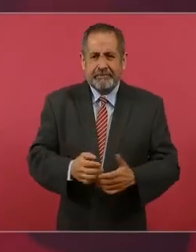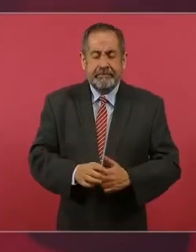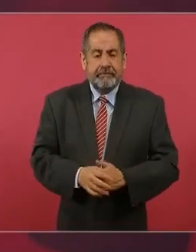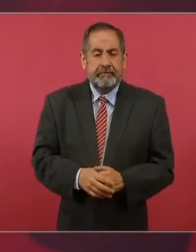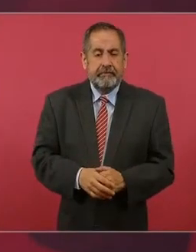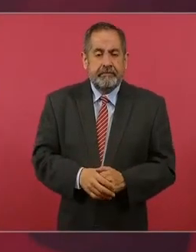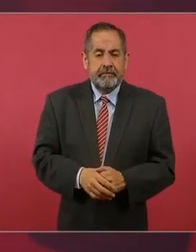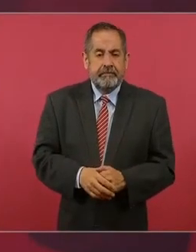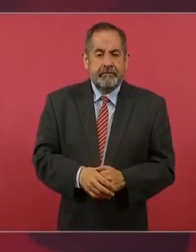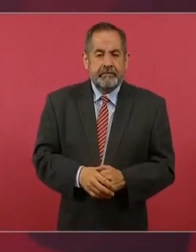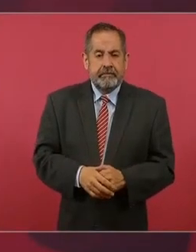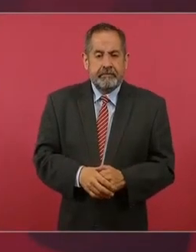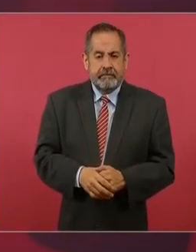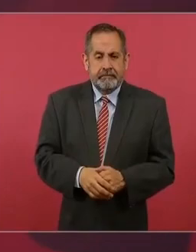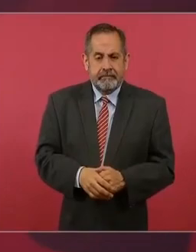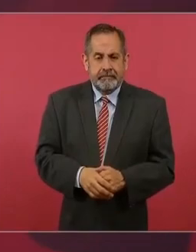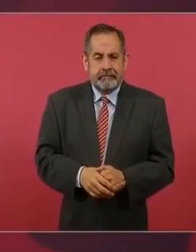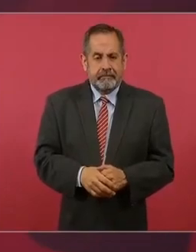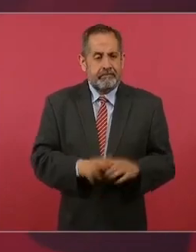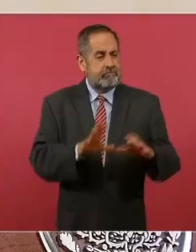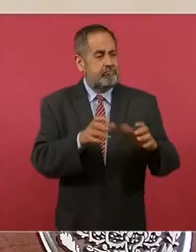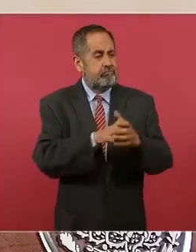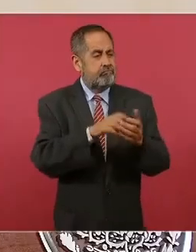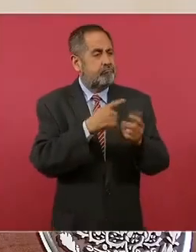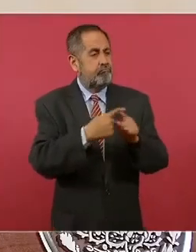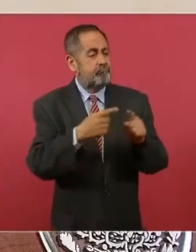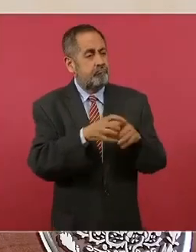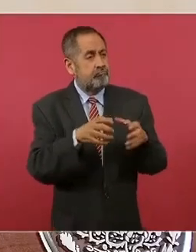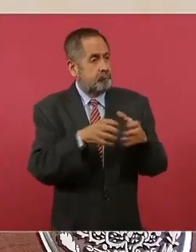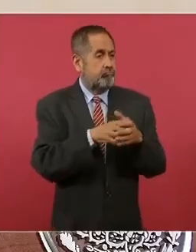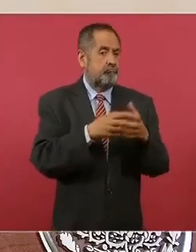y para sectores de clase media,